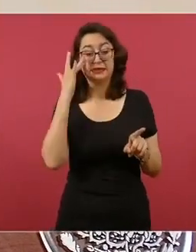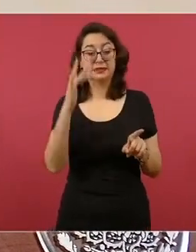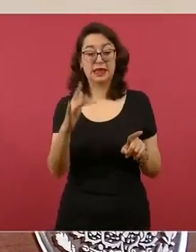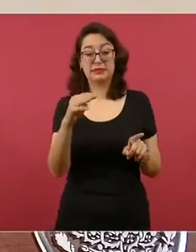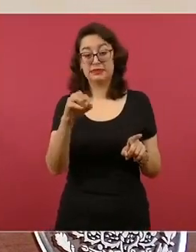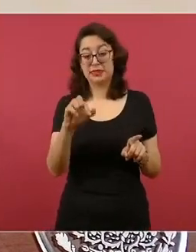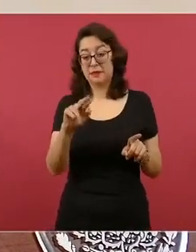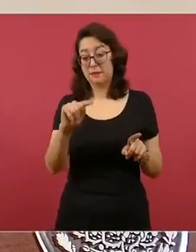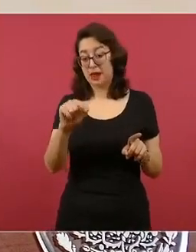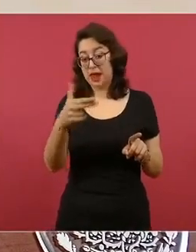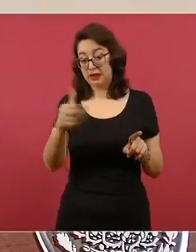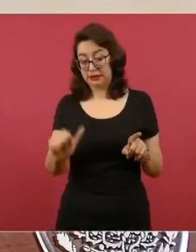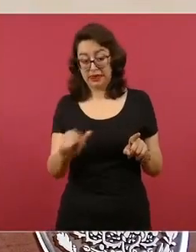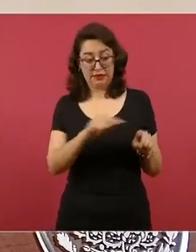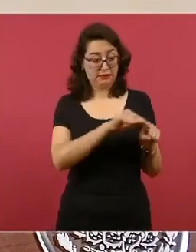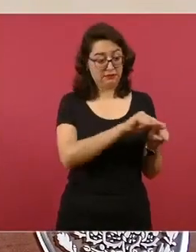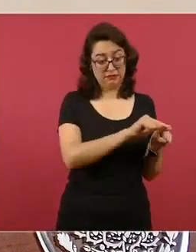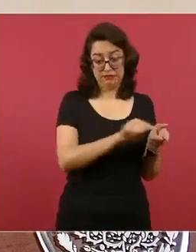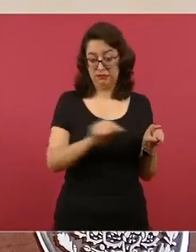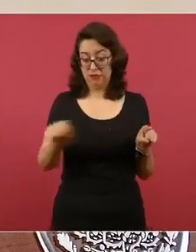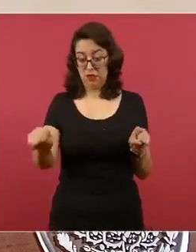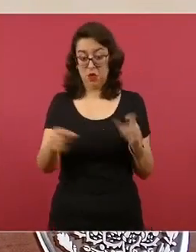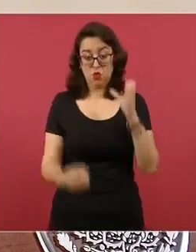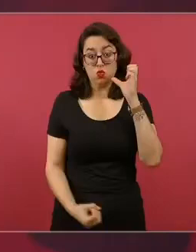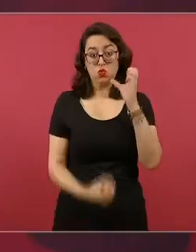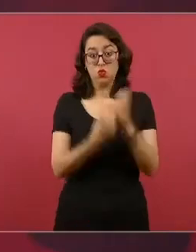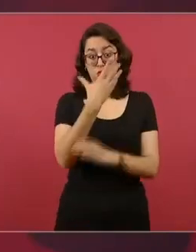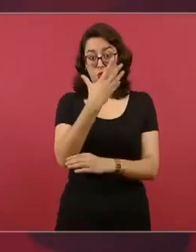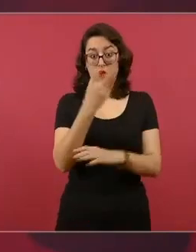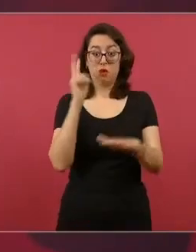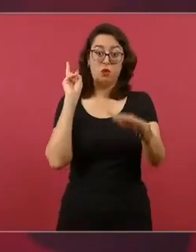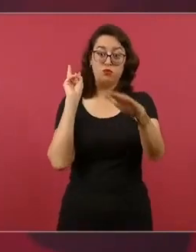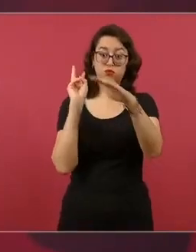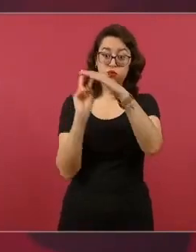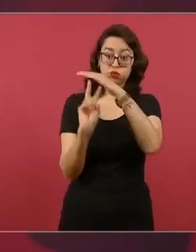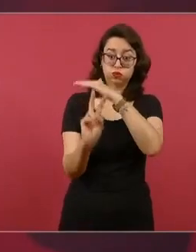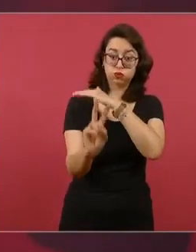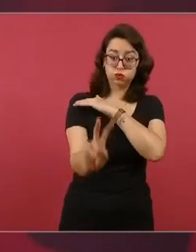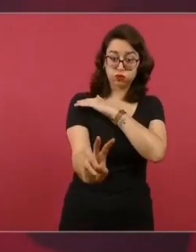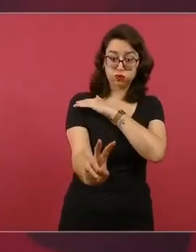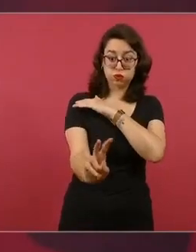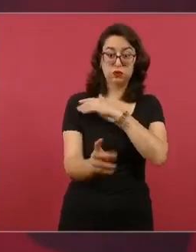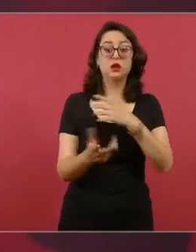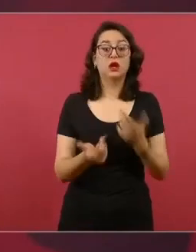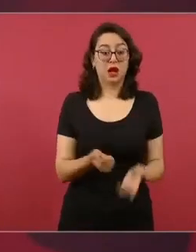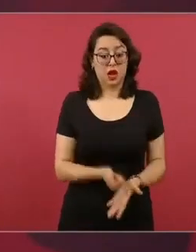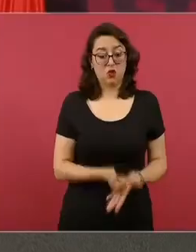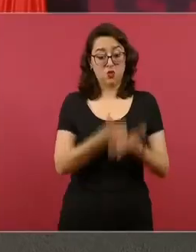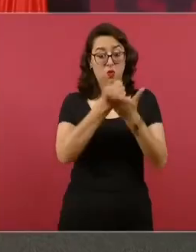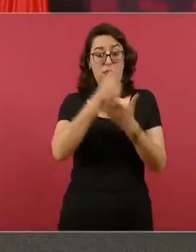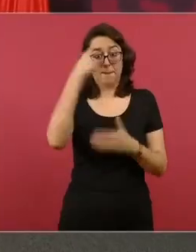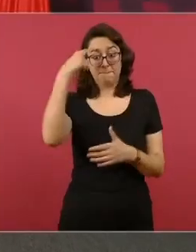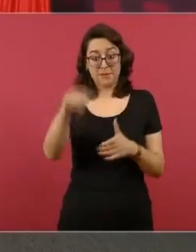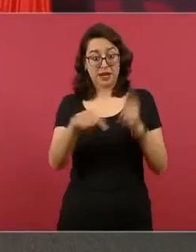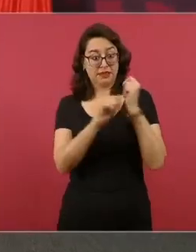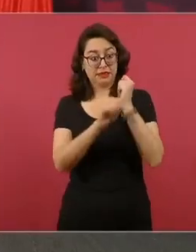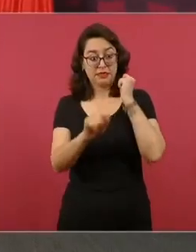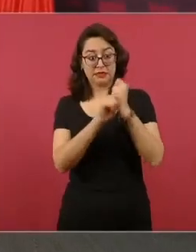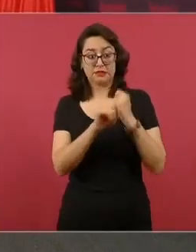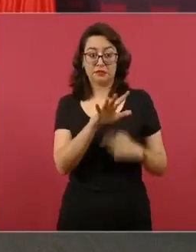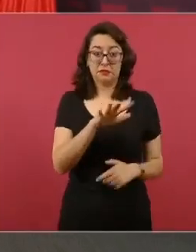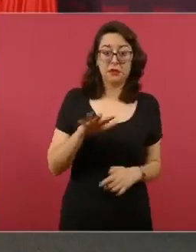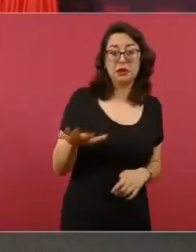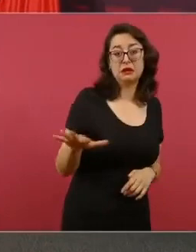van a establecer para mejorar el transporte de toda